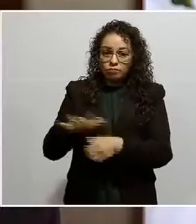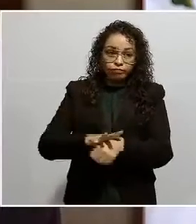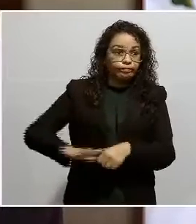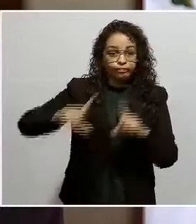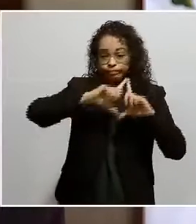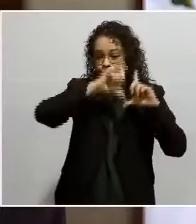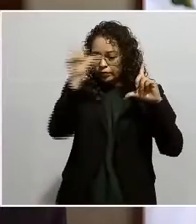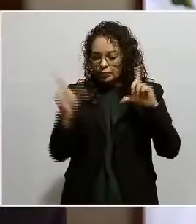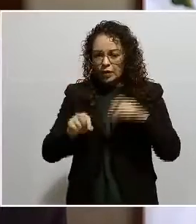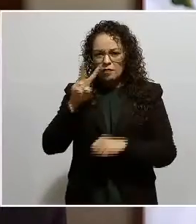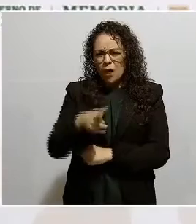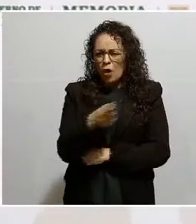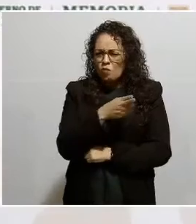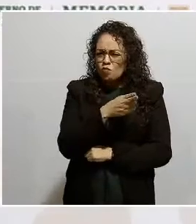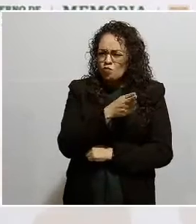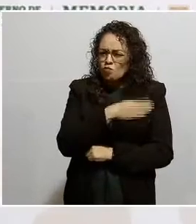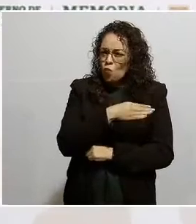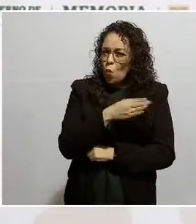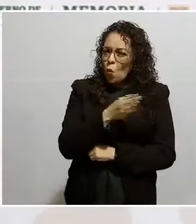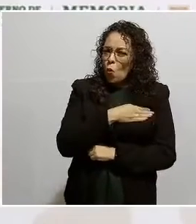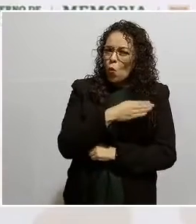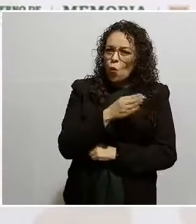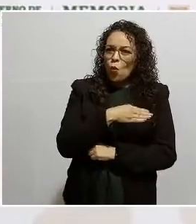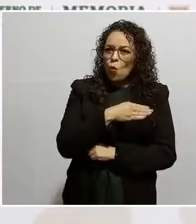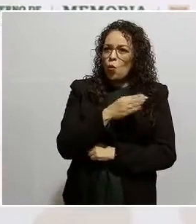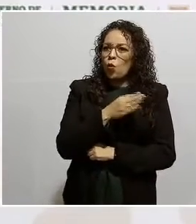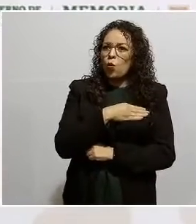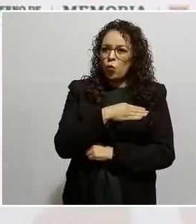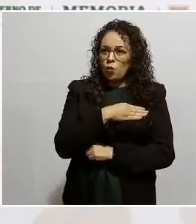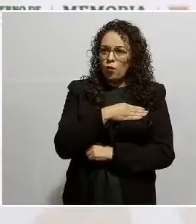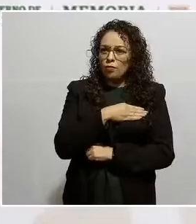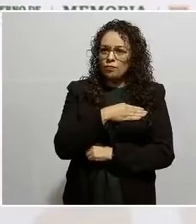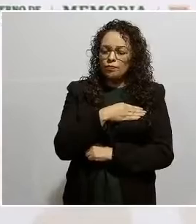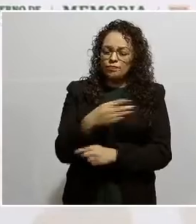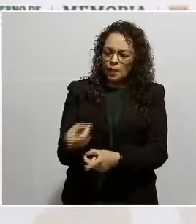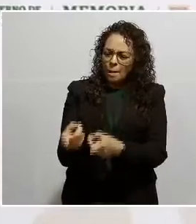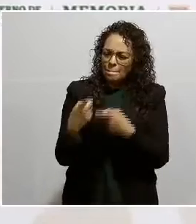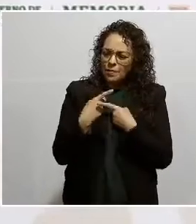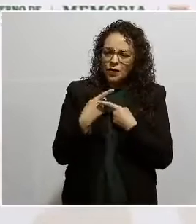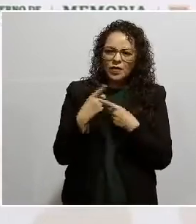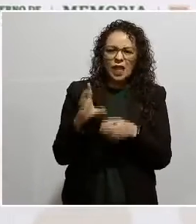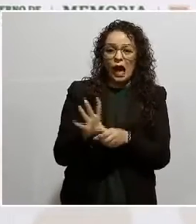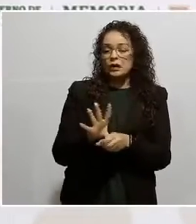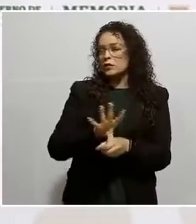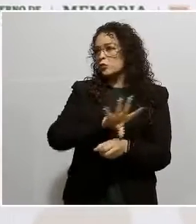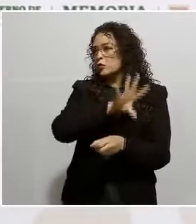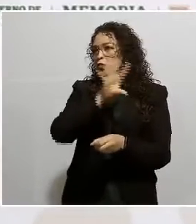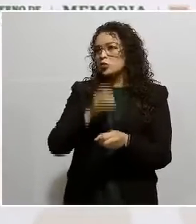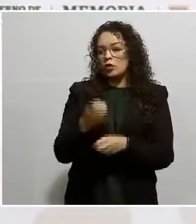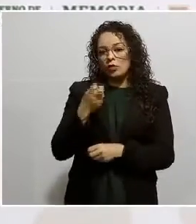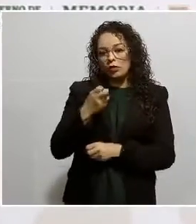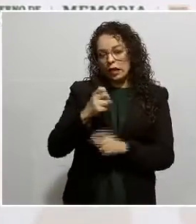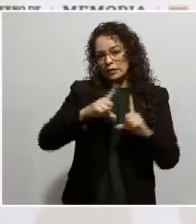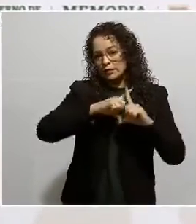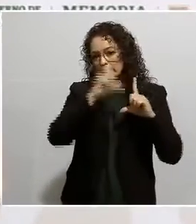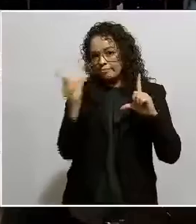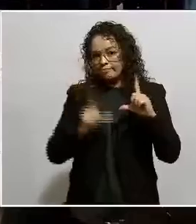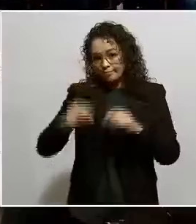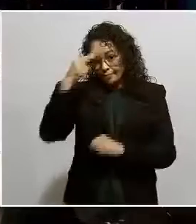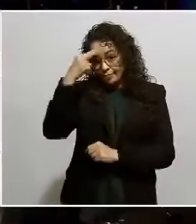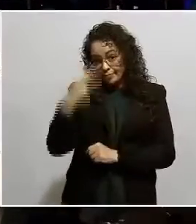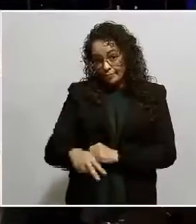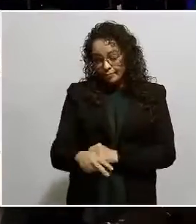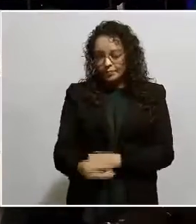y generoso, que nos lo ha dado todo. Muchas gracias.